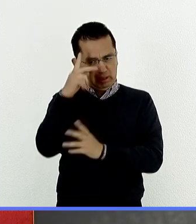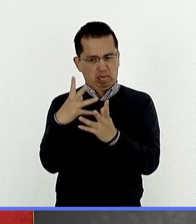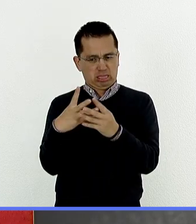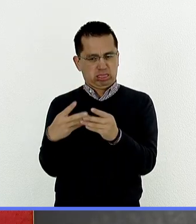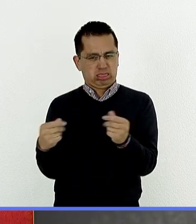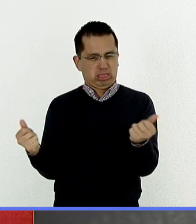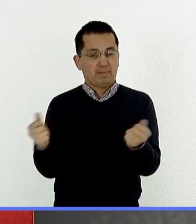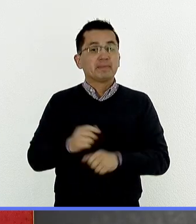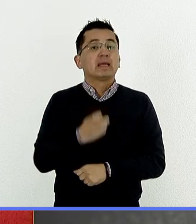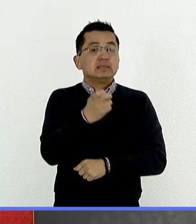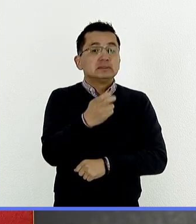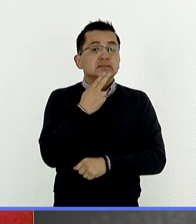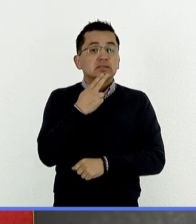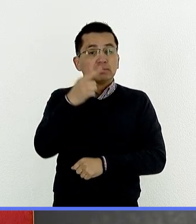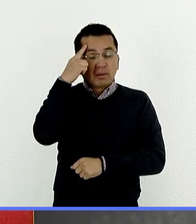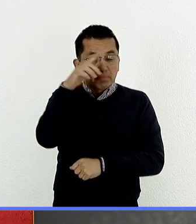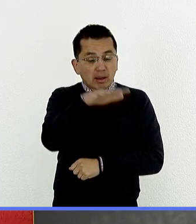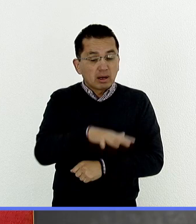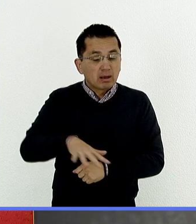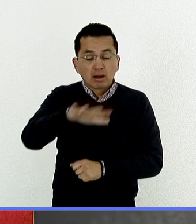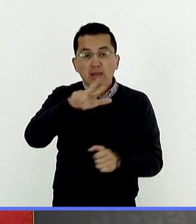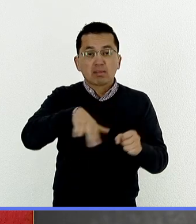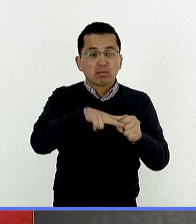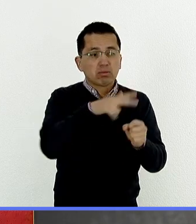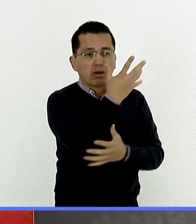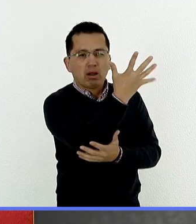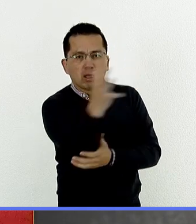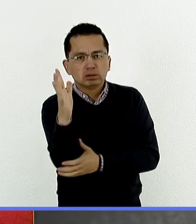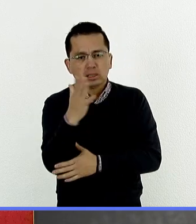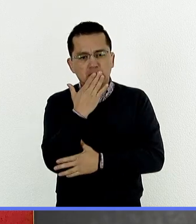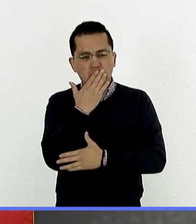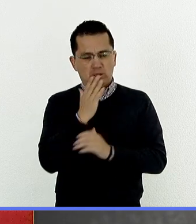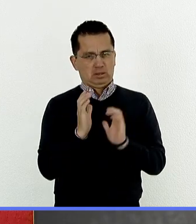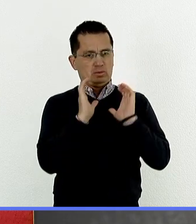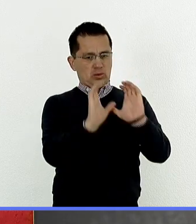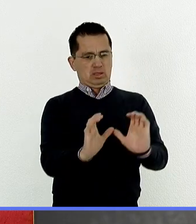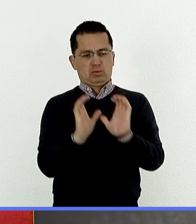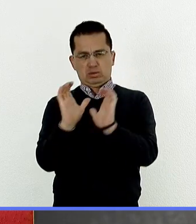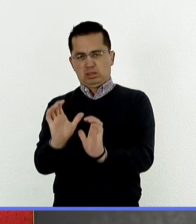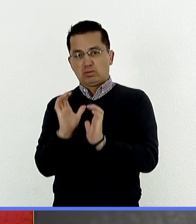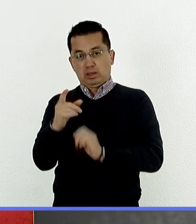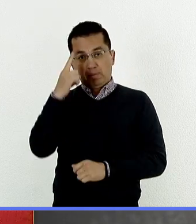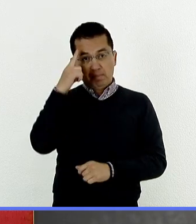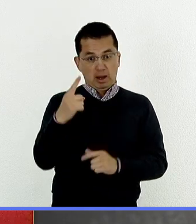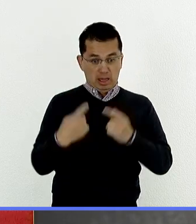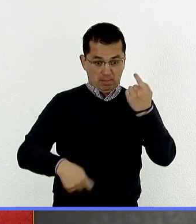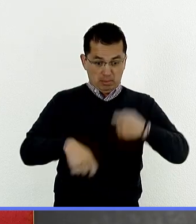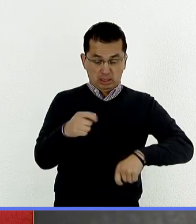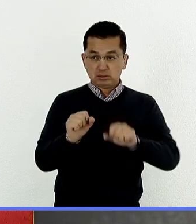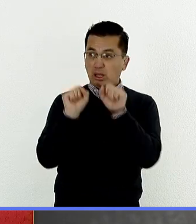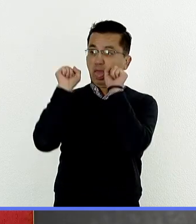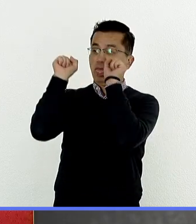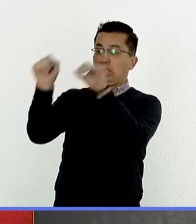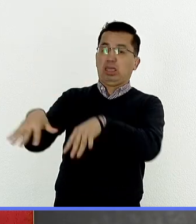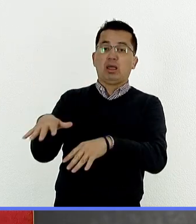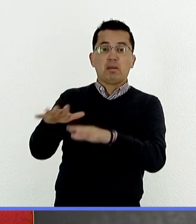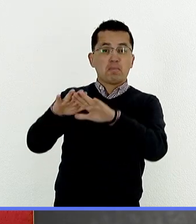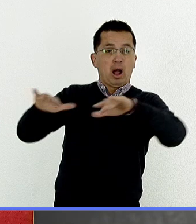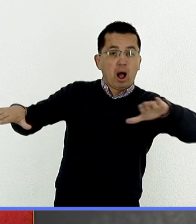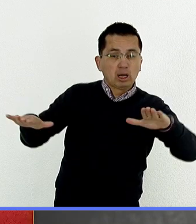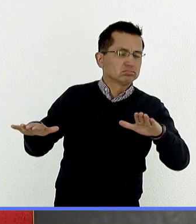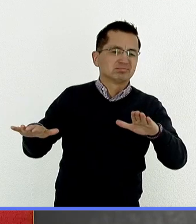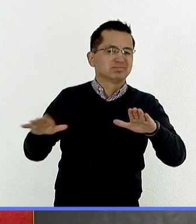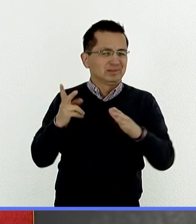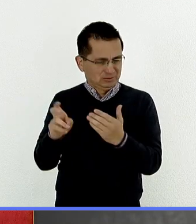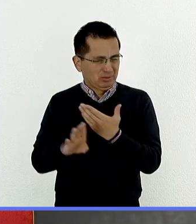Buscar que estas plásticos no contaminen en forma permanente nuestras aguas Entonces el tema es muy